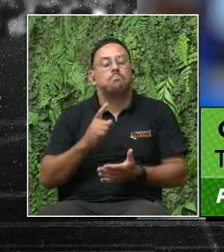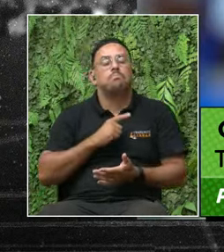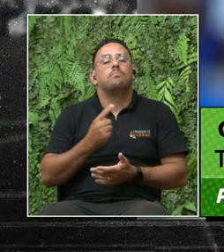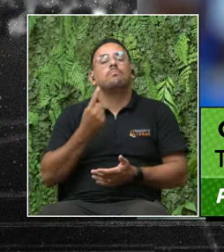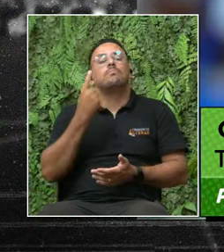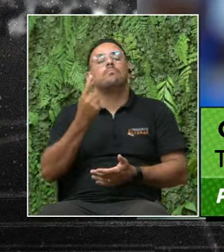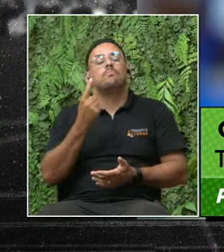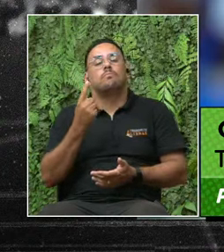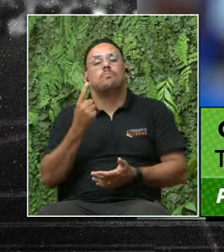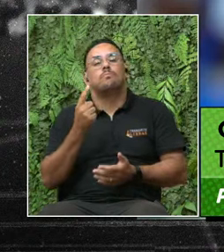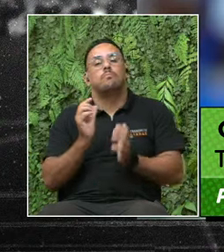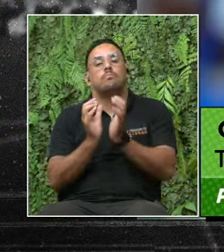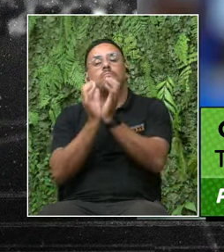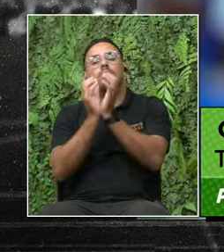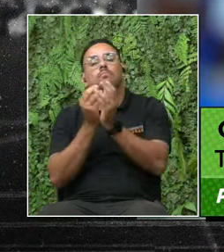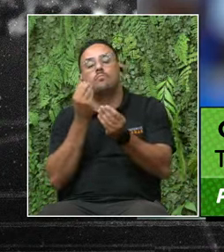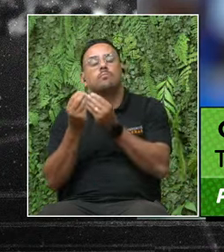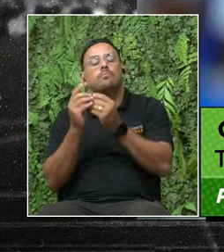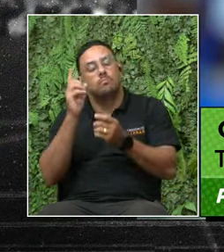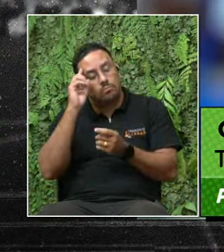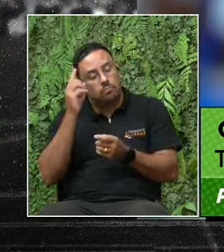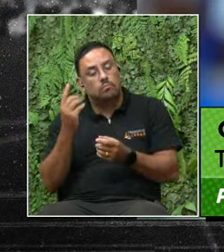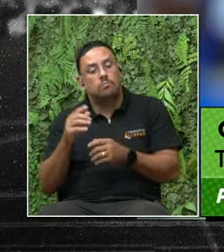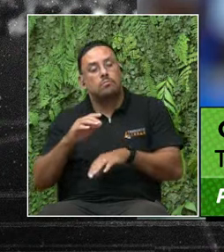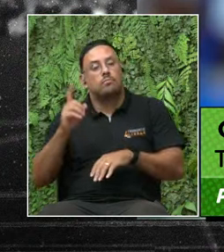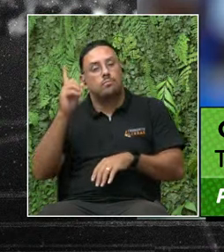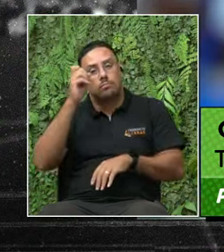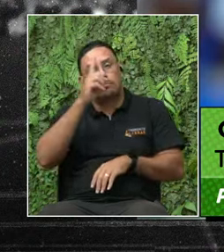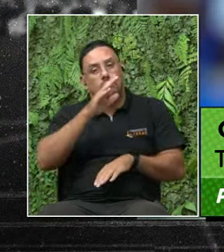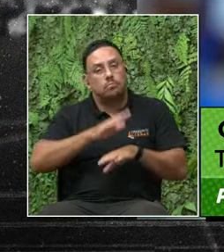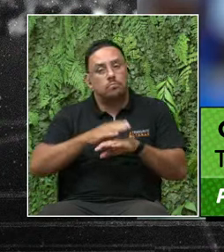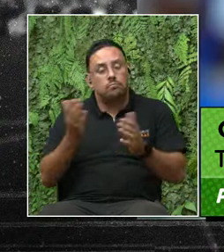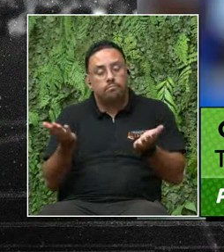out qu